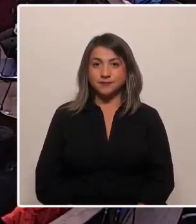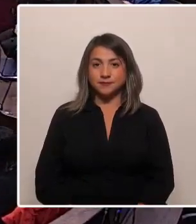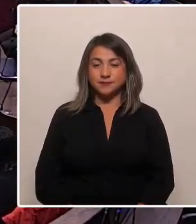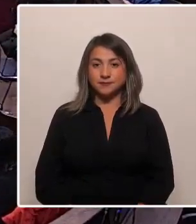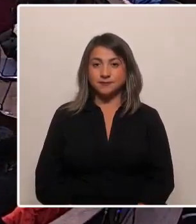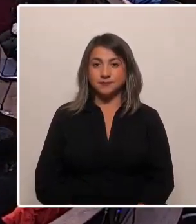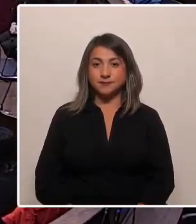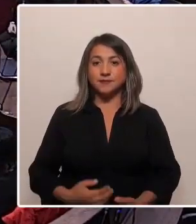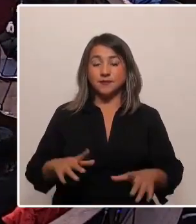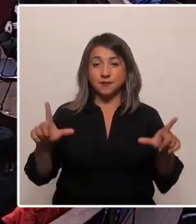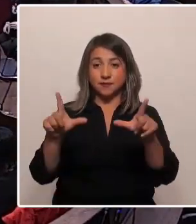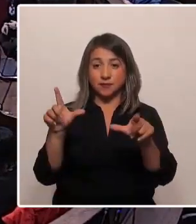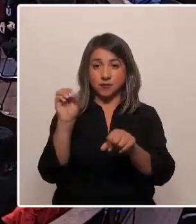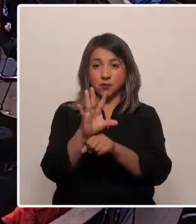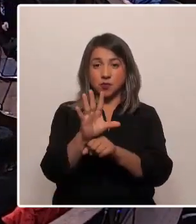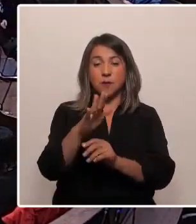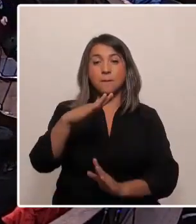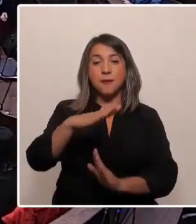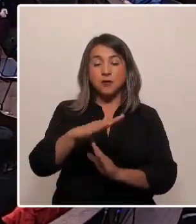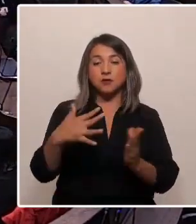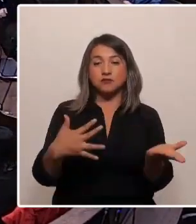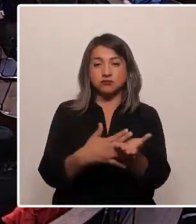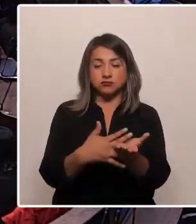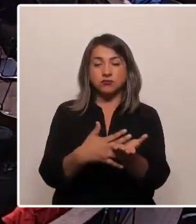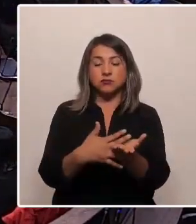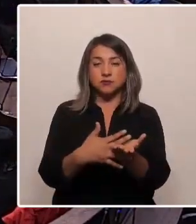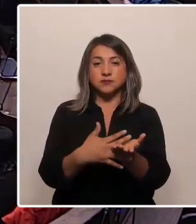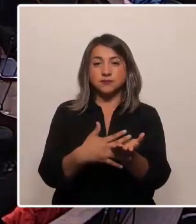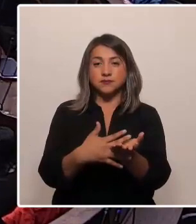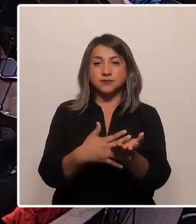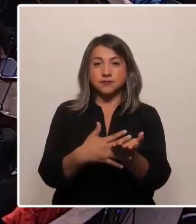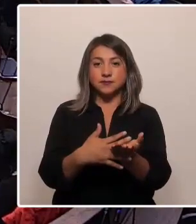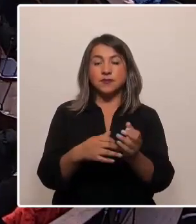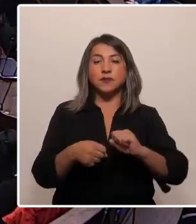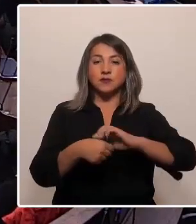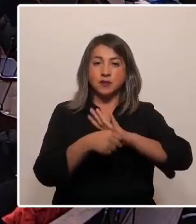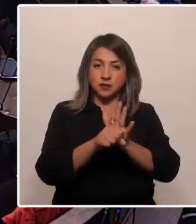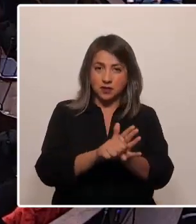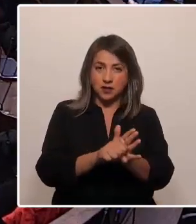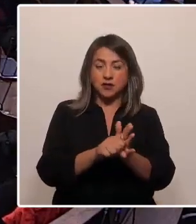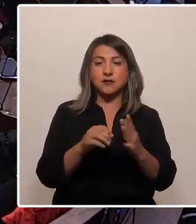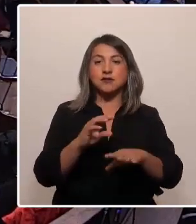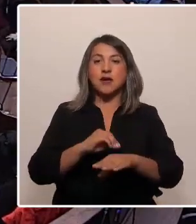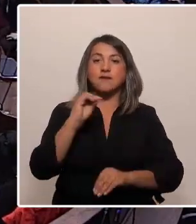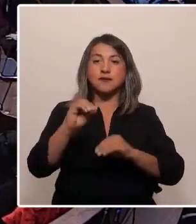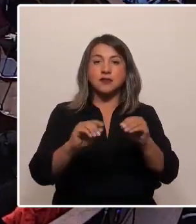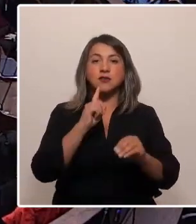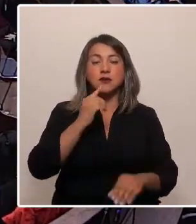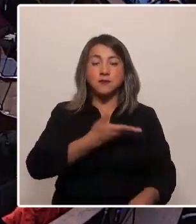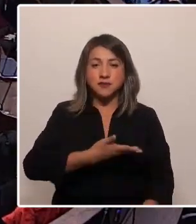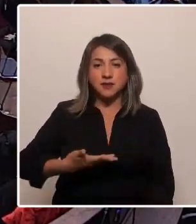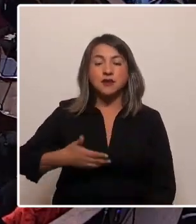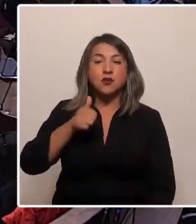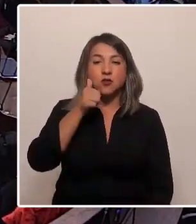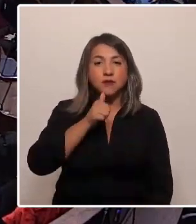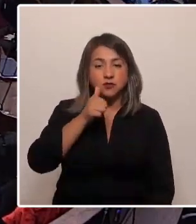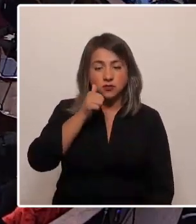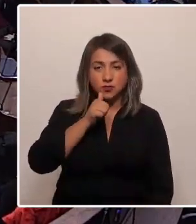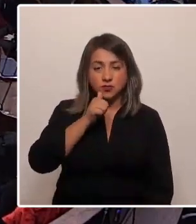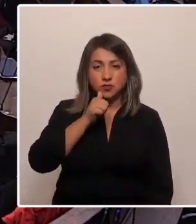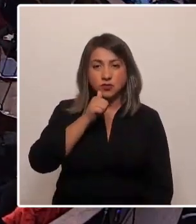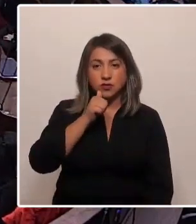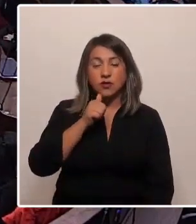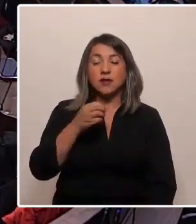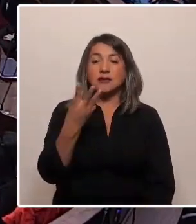La transmisión televisiva es una pausa por una pausa sanitaria anunciada por la presidenta de la Convención Constitucional. A